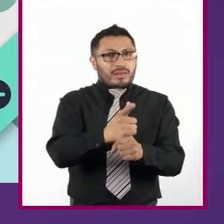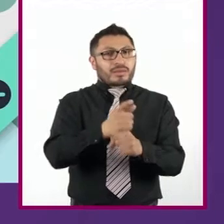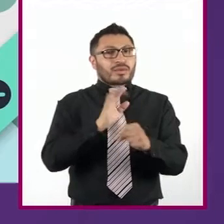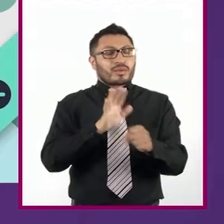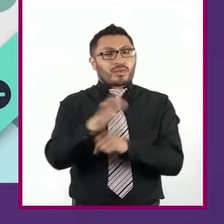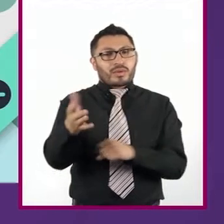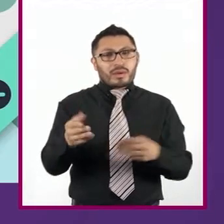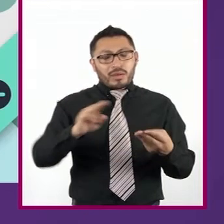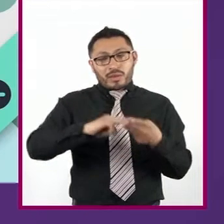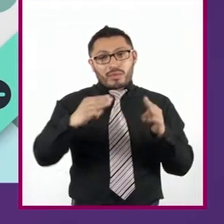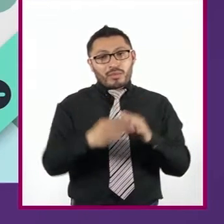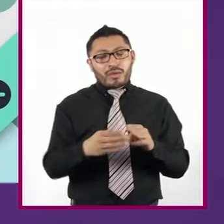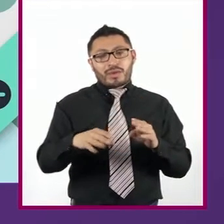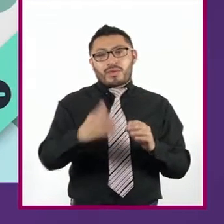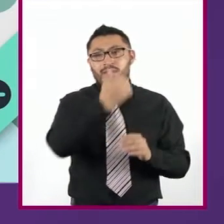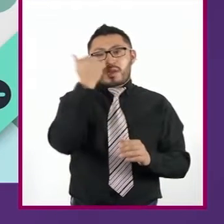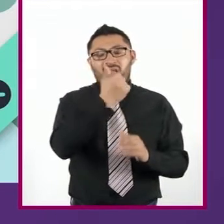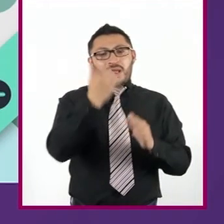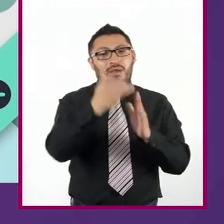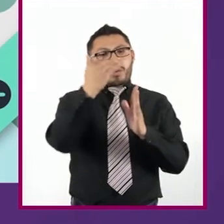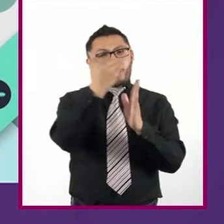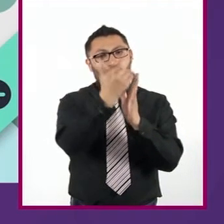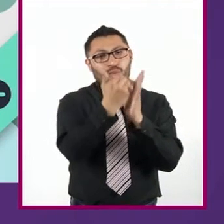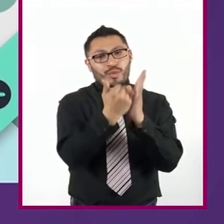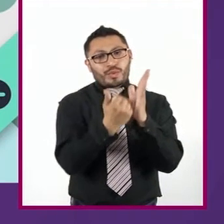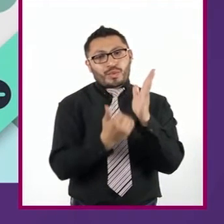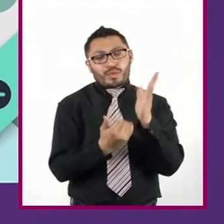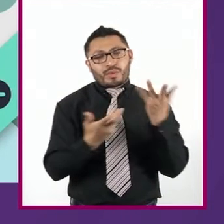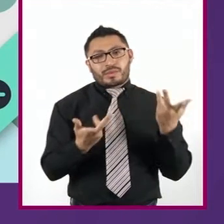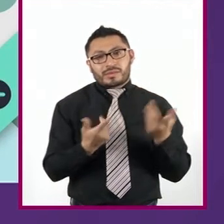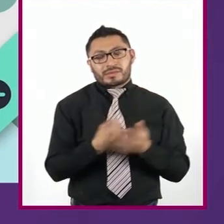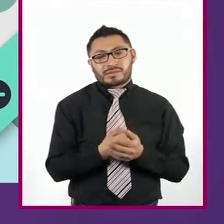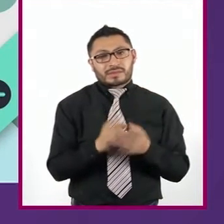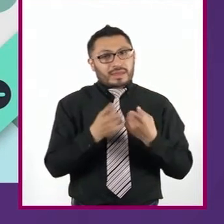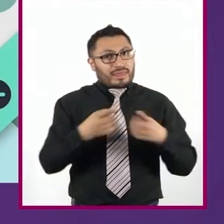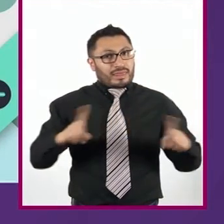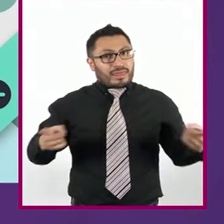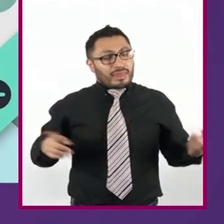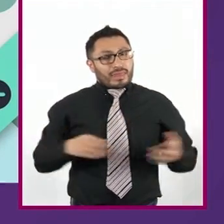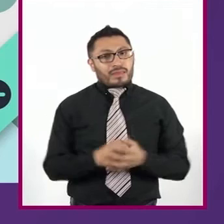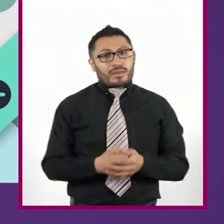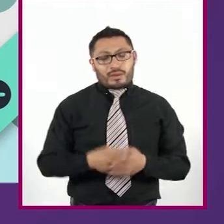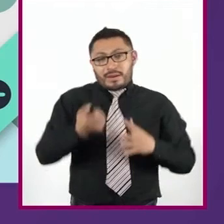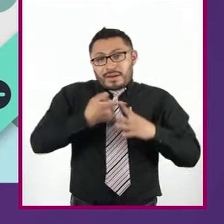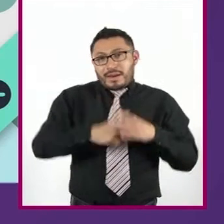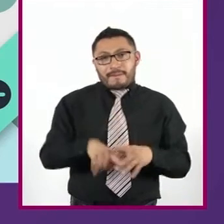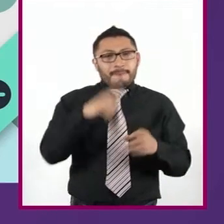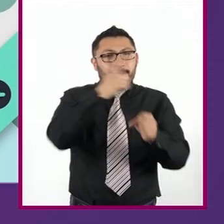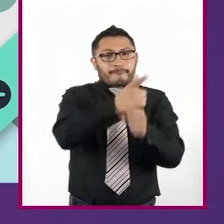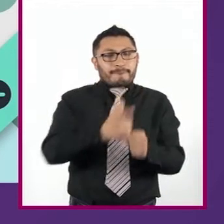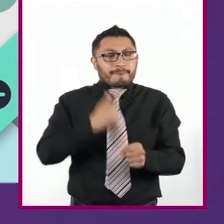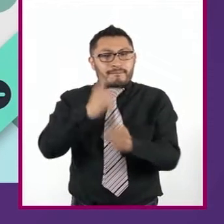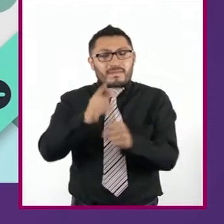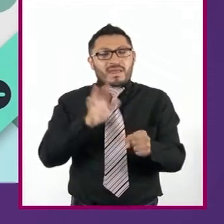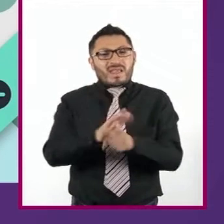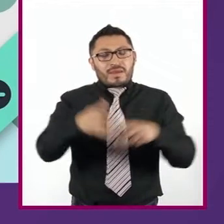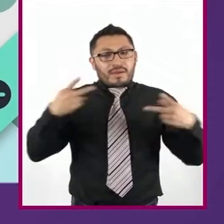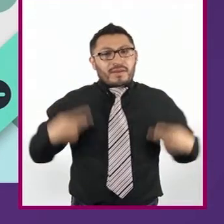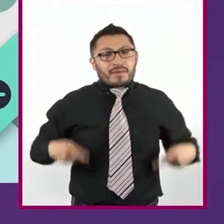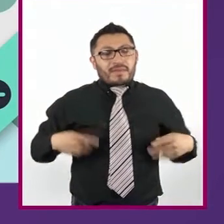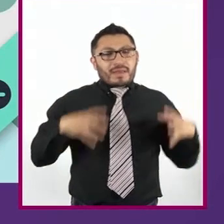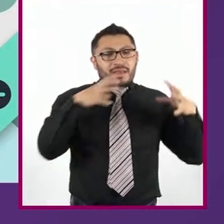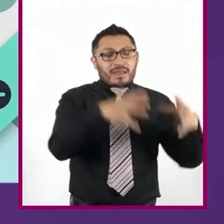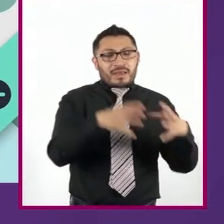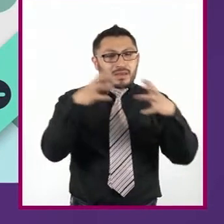causa del bajo desempeño académico de los alumnos. Para empezar, se identifica a qué población o